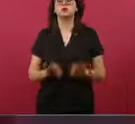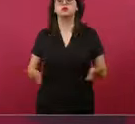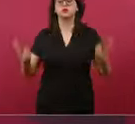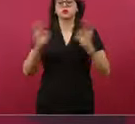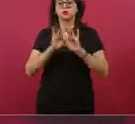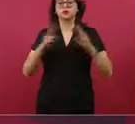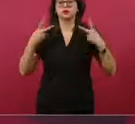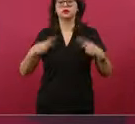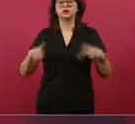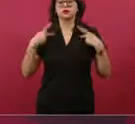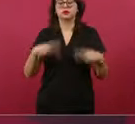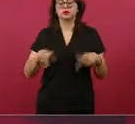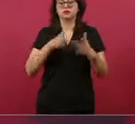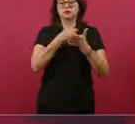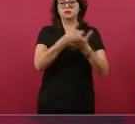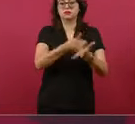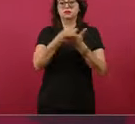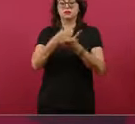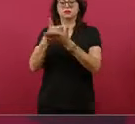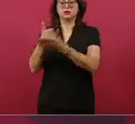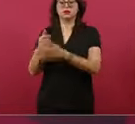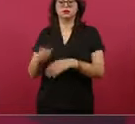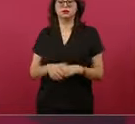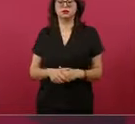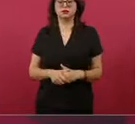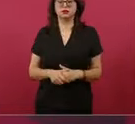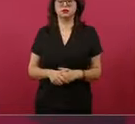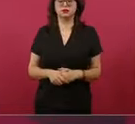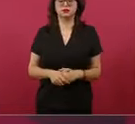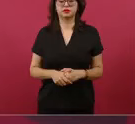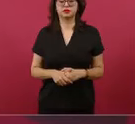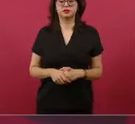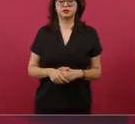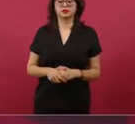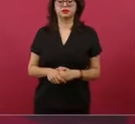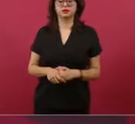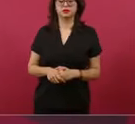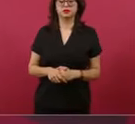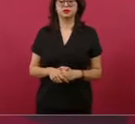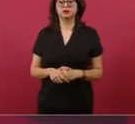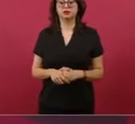mucho. Desde luego, se requiere